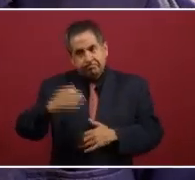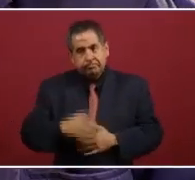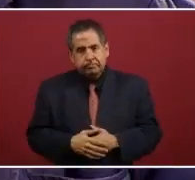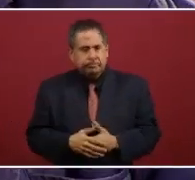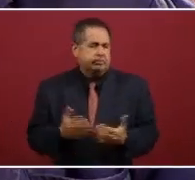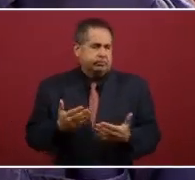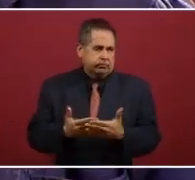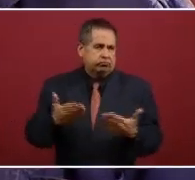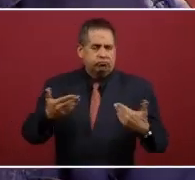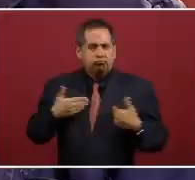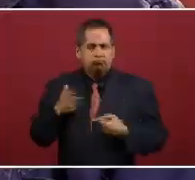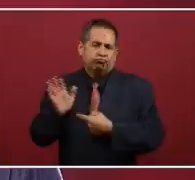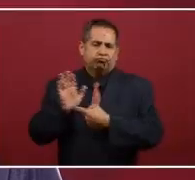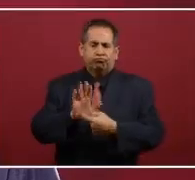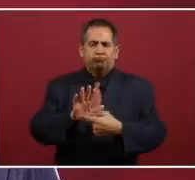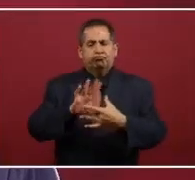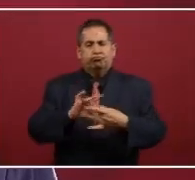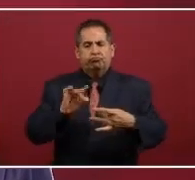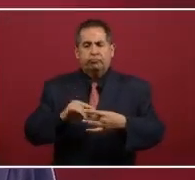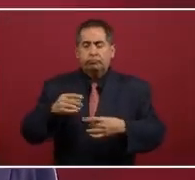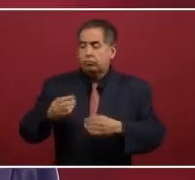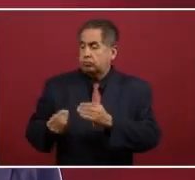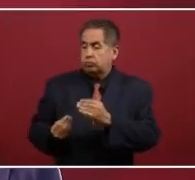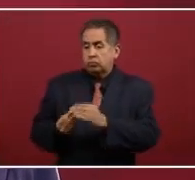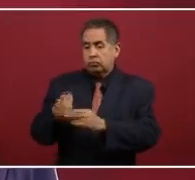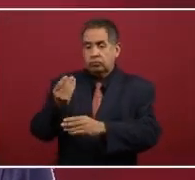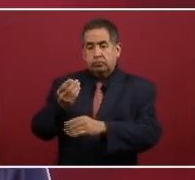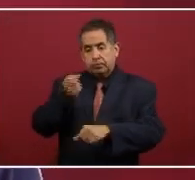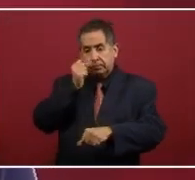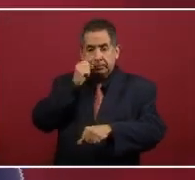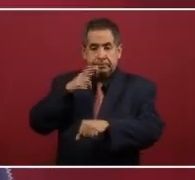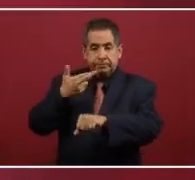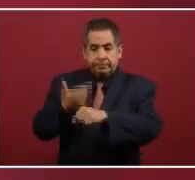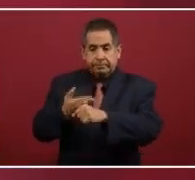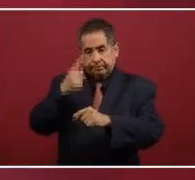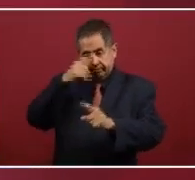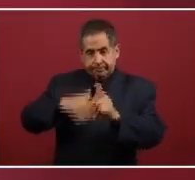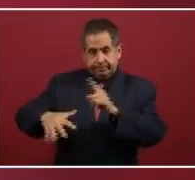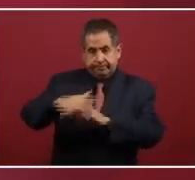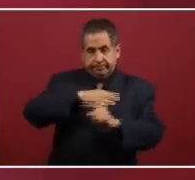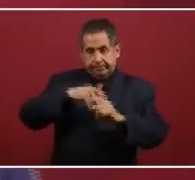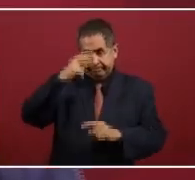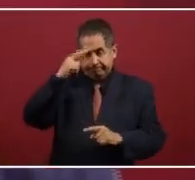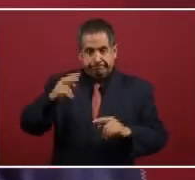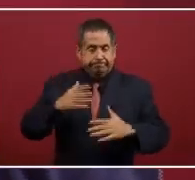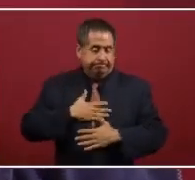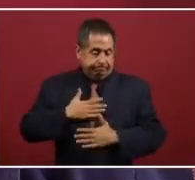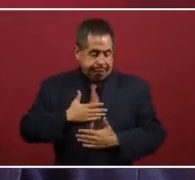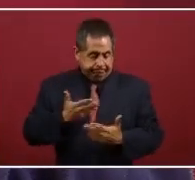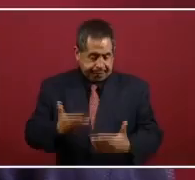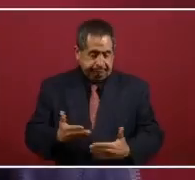ante ustedes como el nuevo responsable de la cuestión ambiental en México.